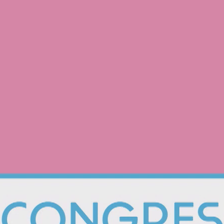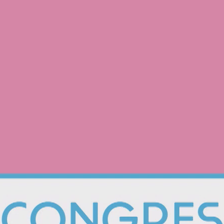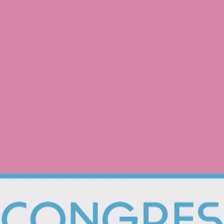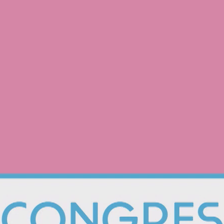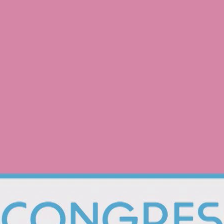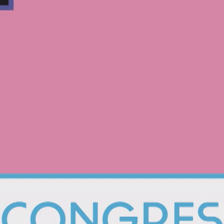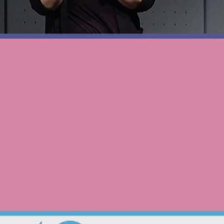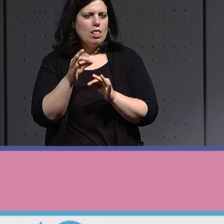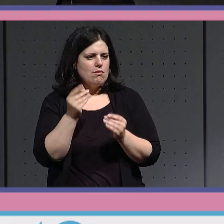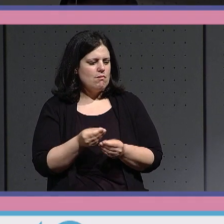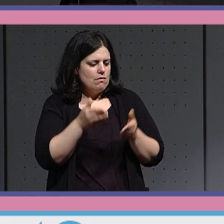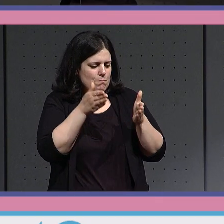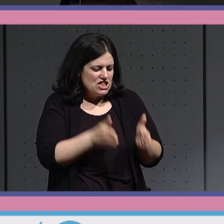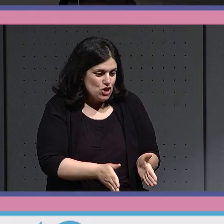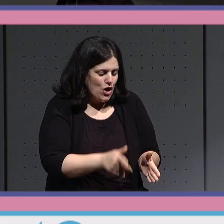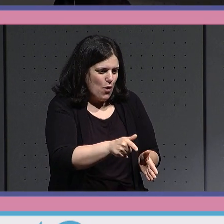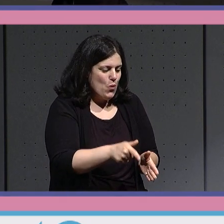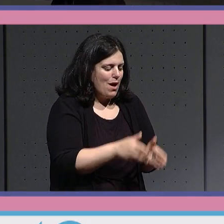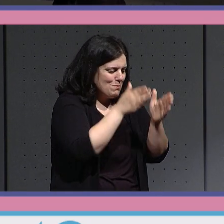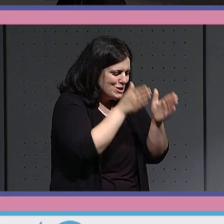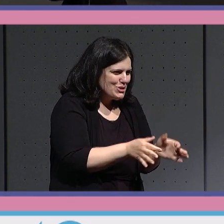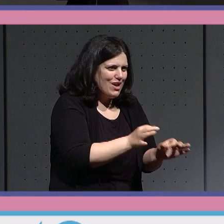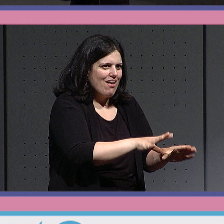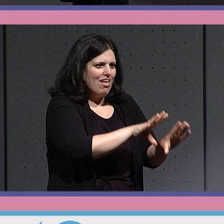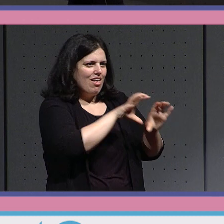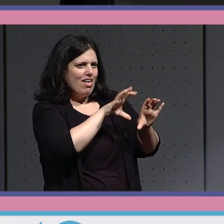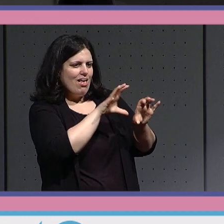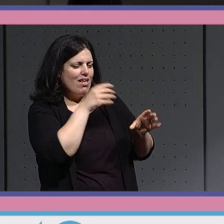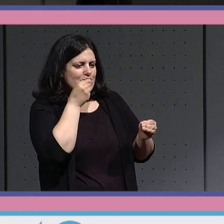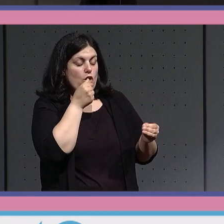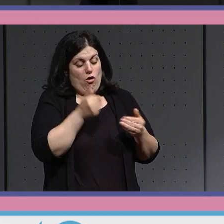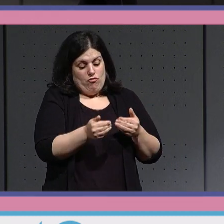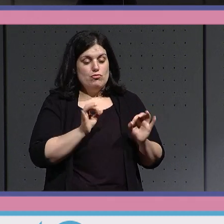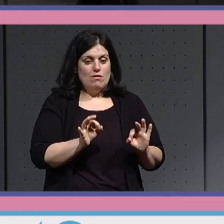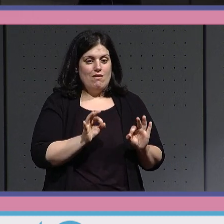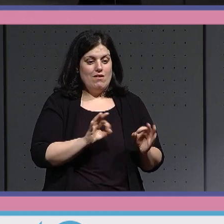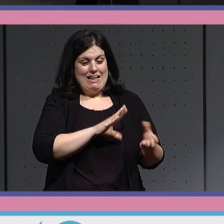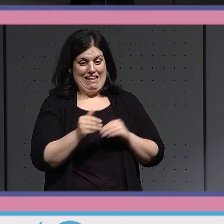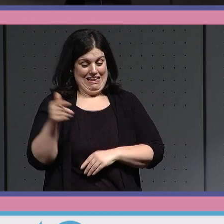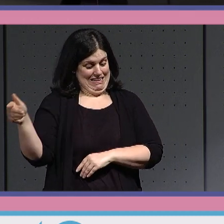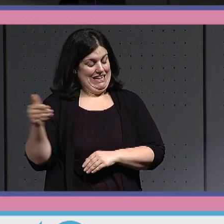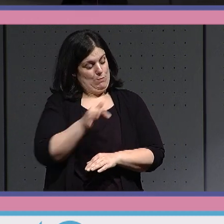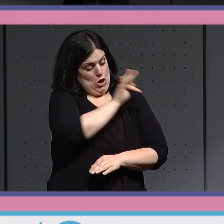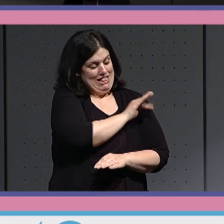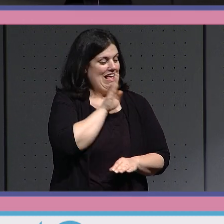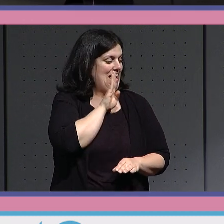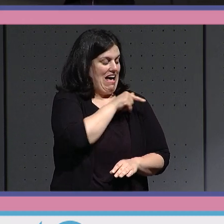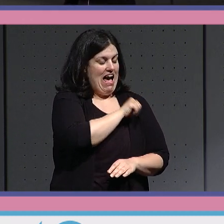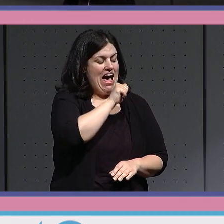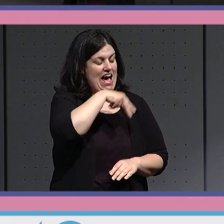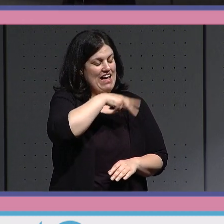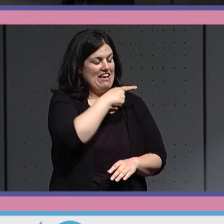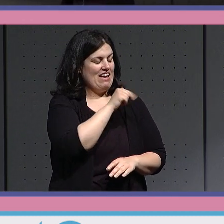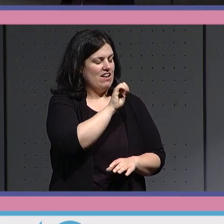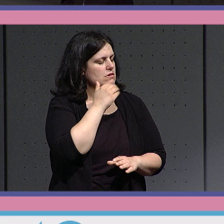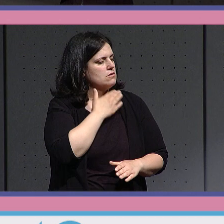torno a una persona en particular, entendiendo de dónde venimos y a dónde vamos, de Ángel Carracedo, que siempre es un placer absoluto pensar